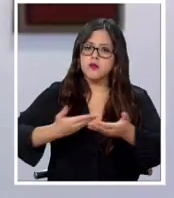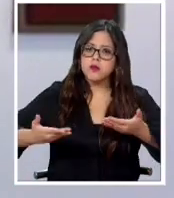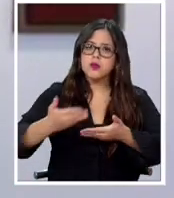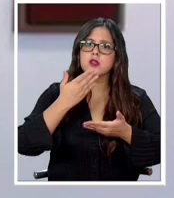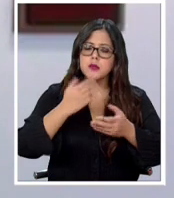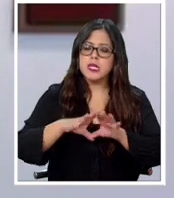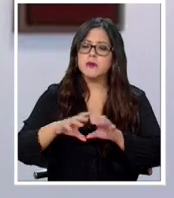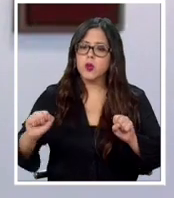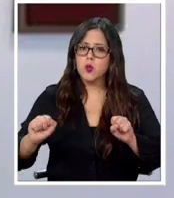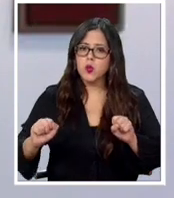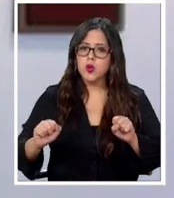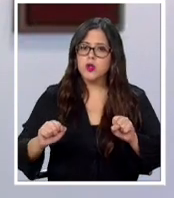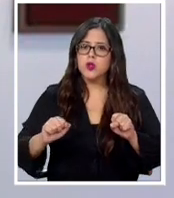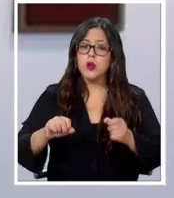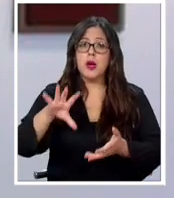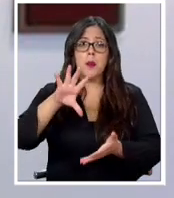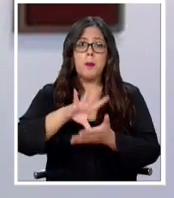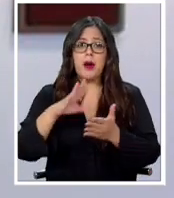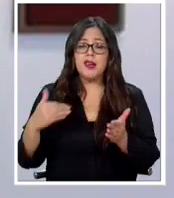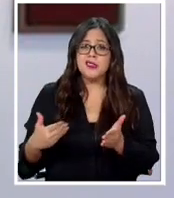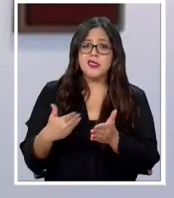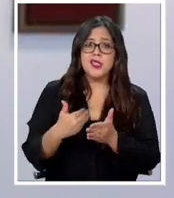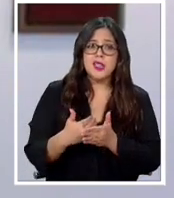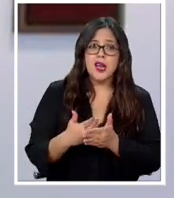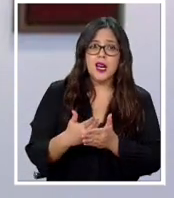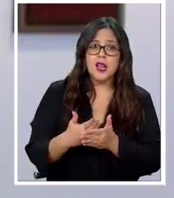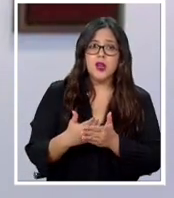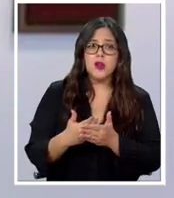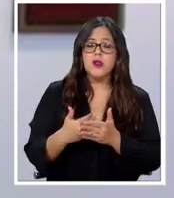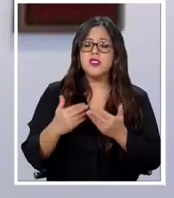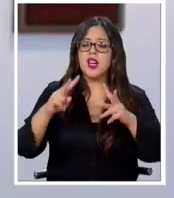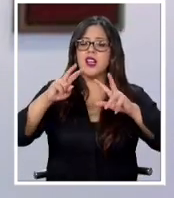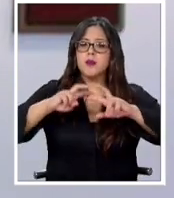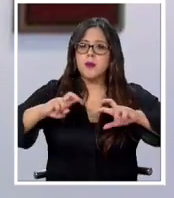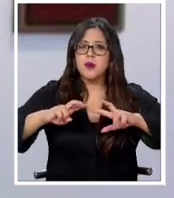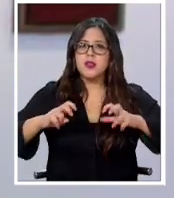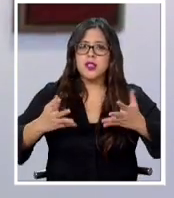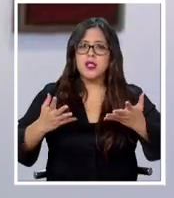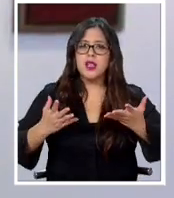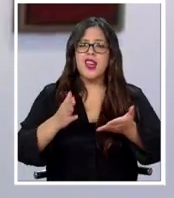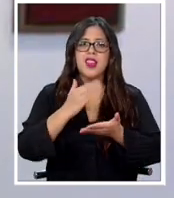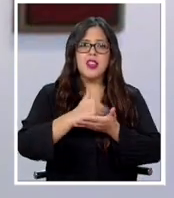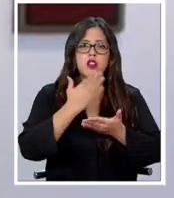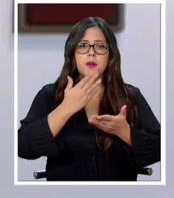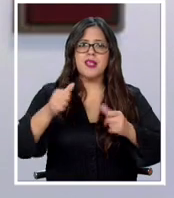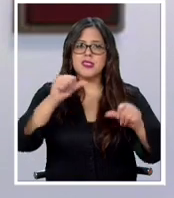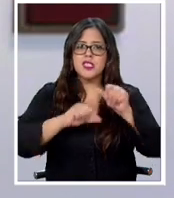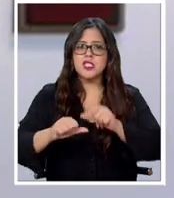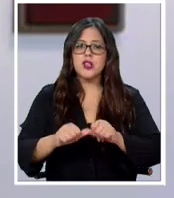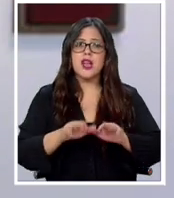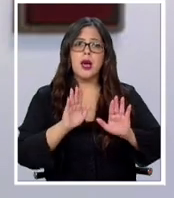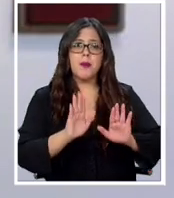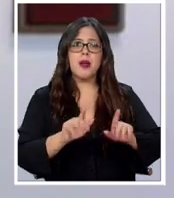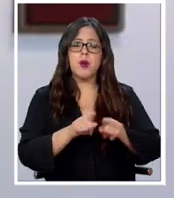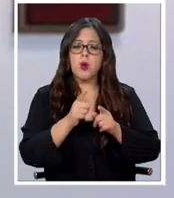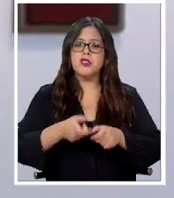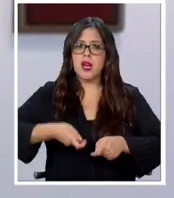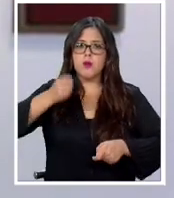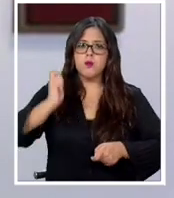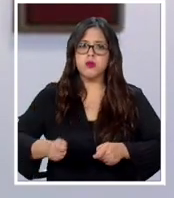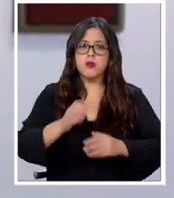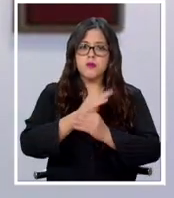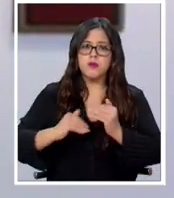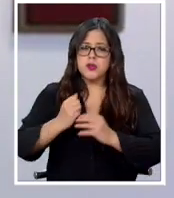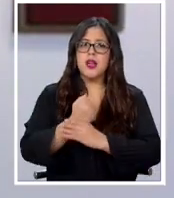conciliación con un país hermanos fundamentadas en estudios técnicos y científicos esperamos un fallo equilibrado que nos